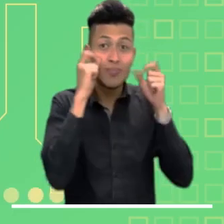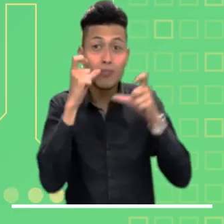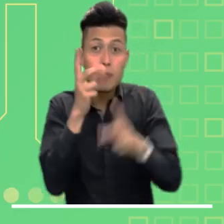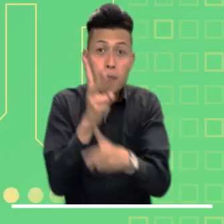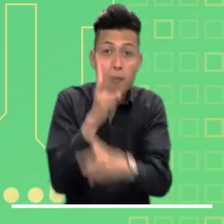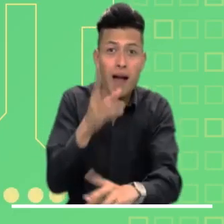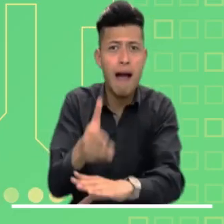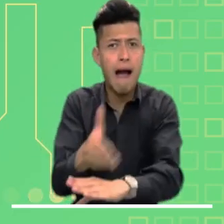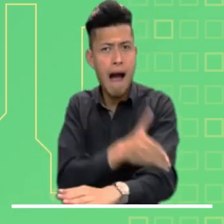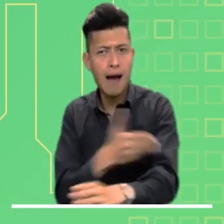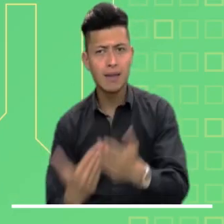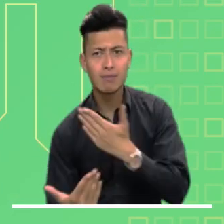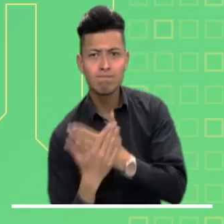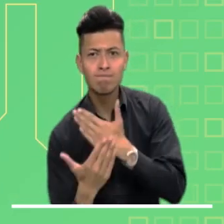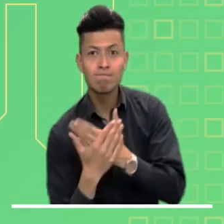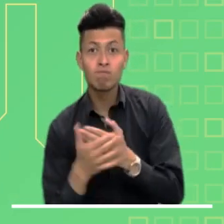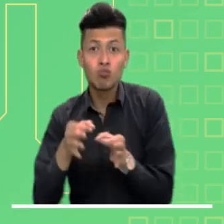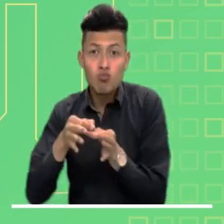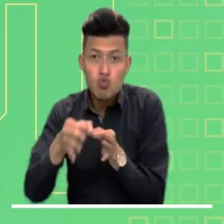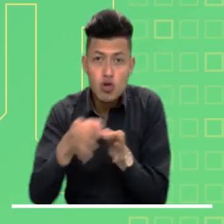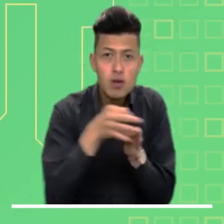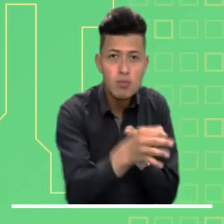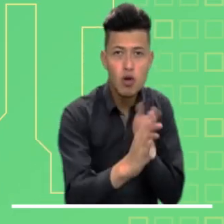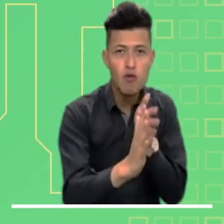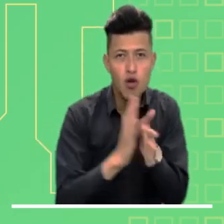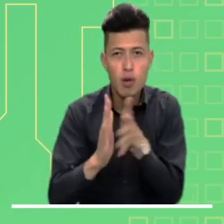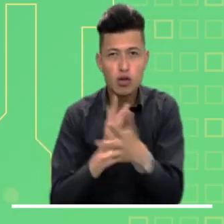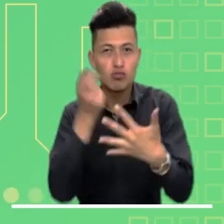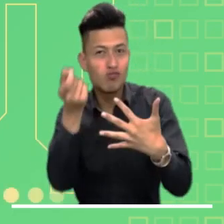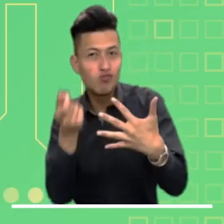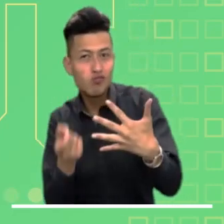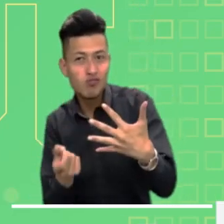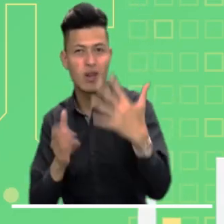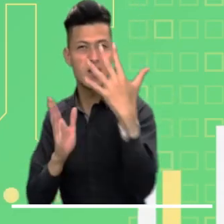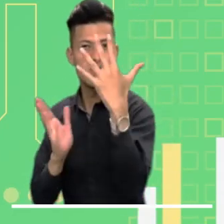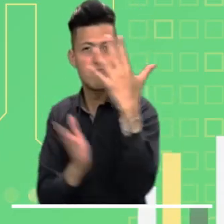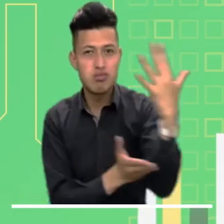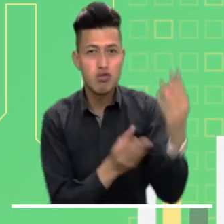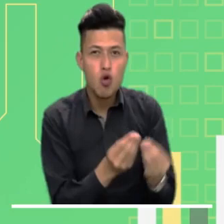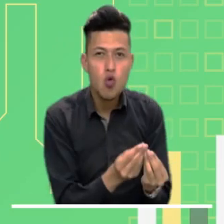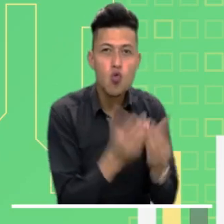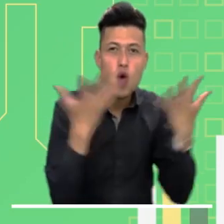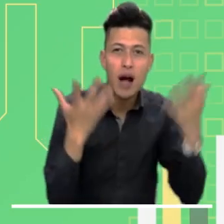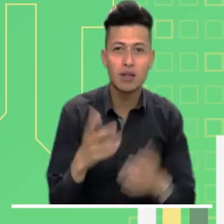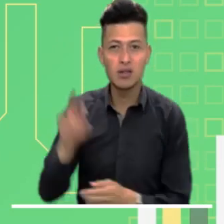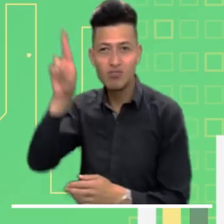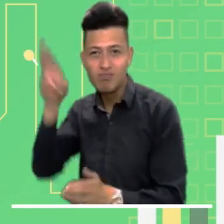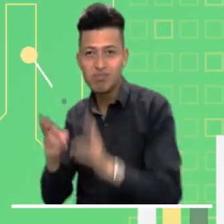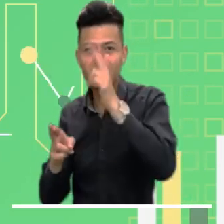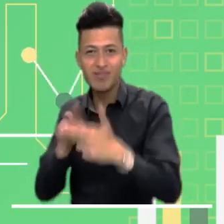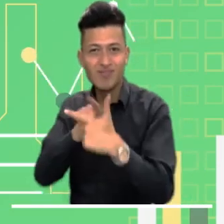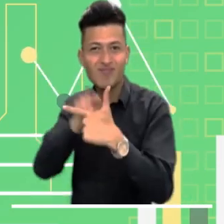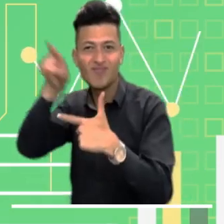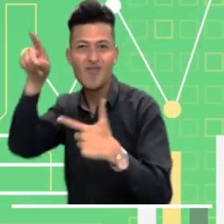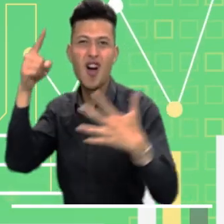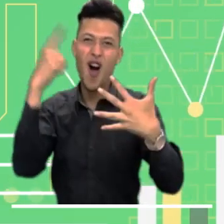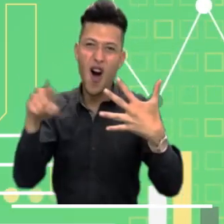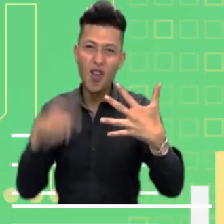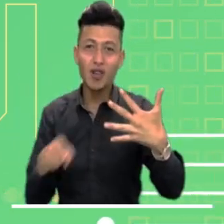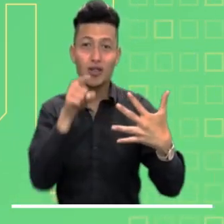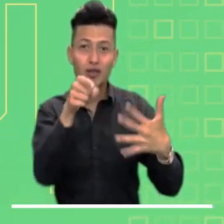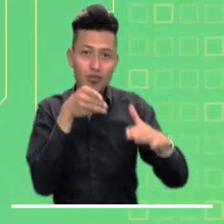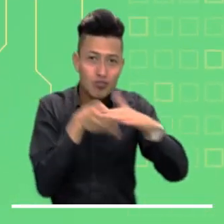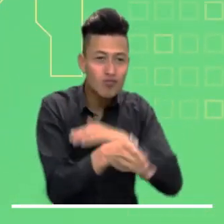del tiempo, las imágenes satelitales y conozca las principales alertas tempranas. Información detallada a nivel municipal,